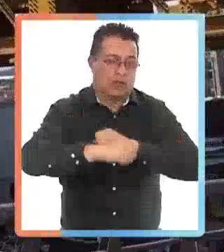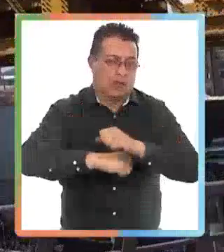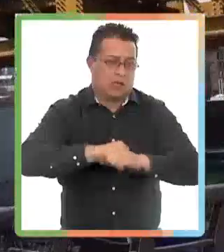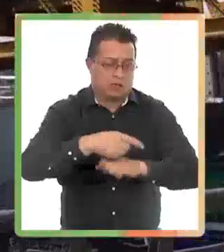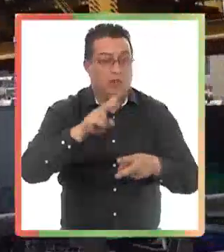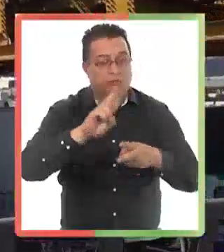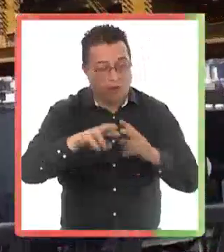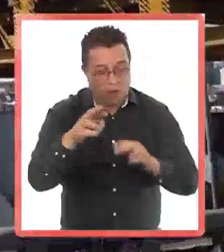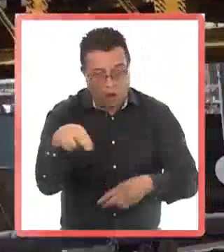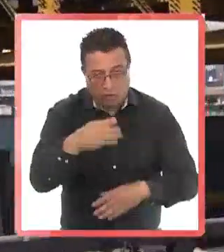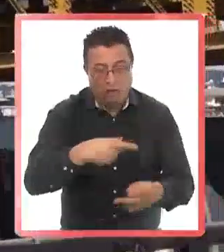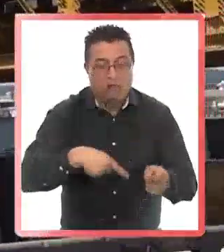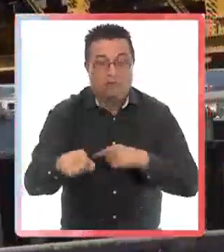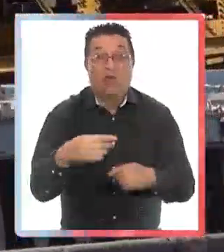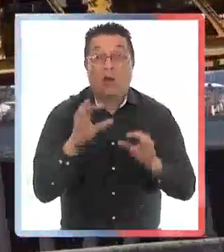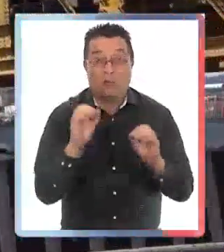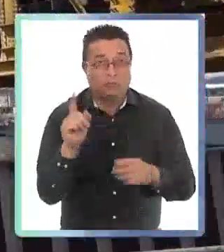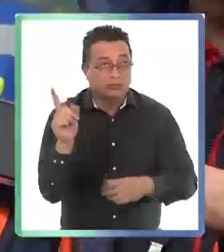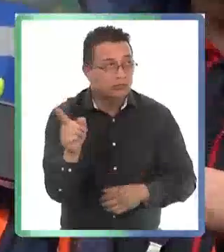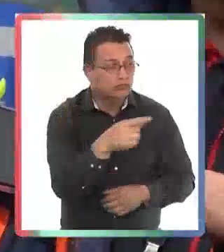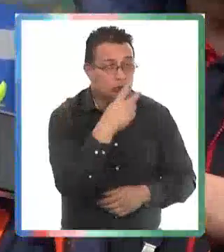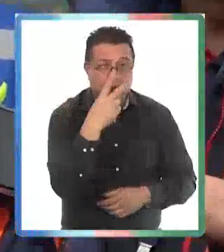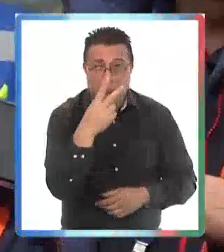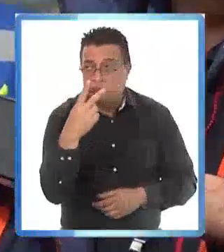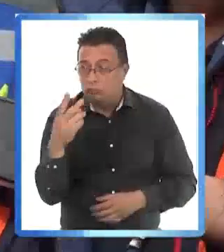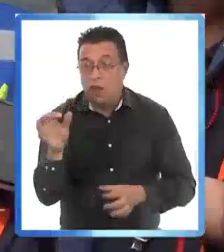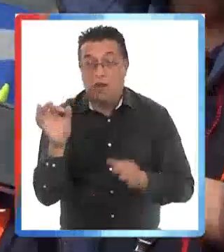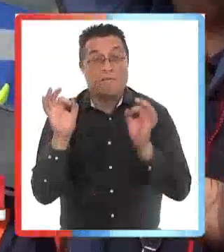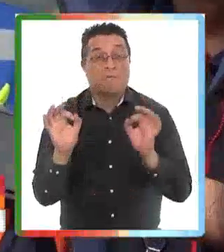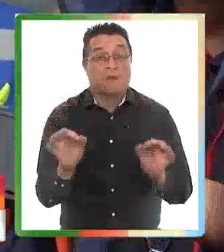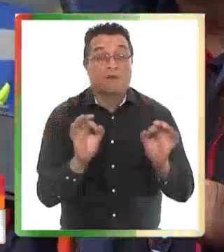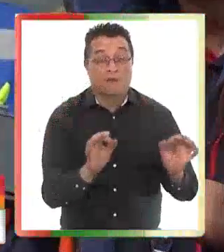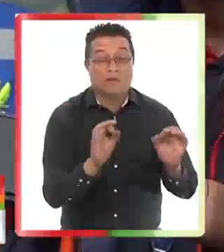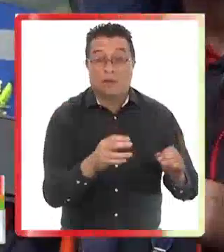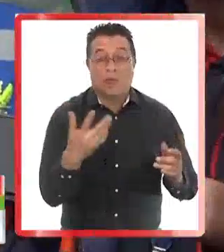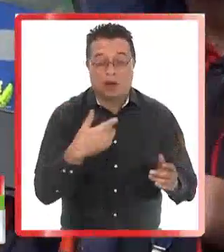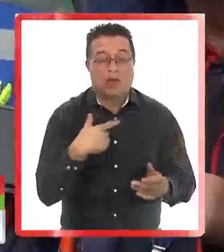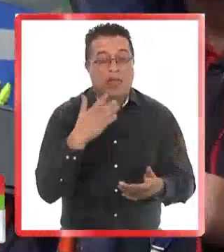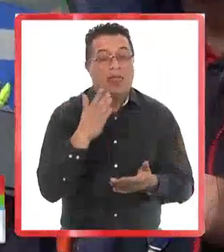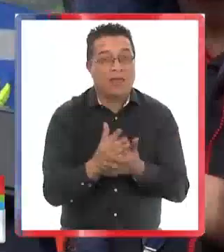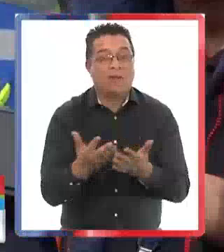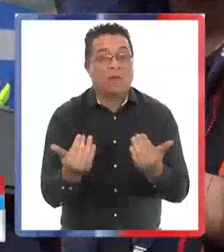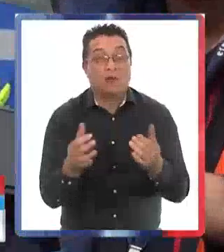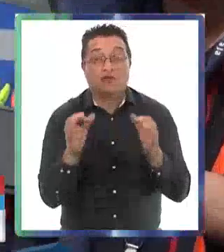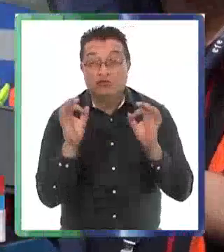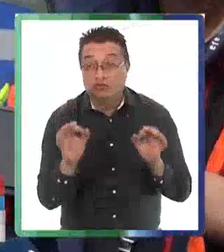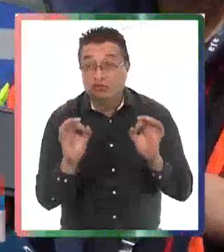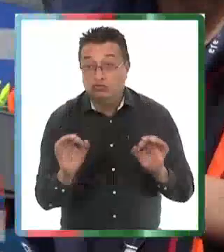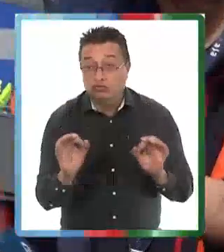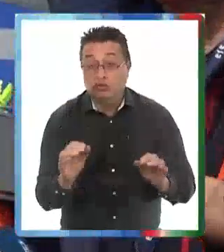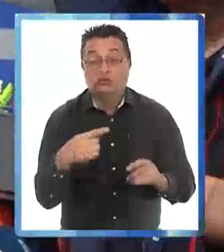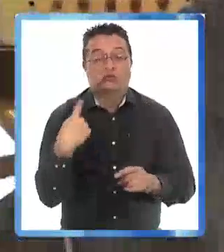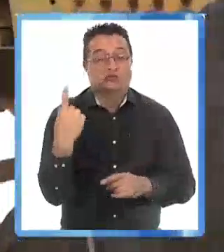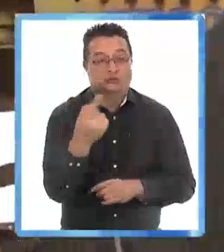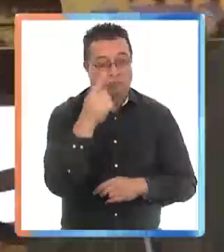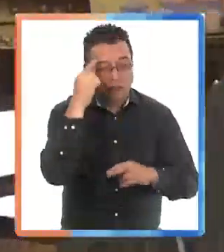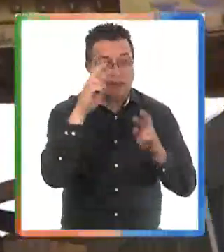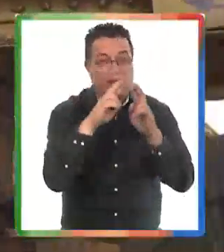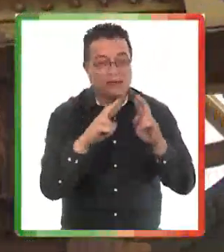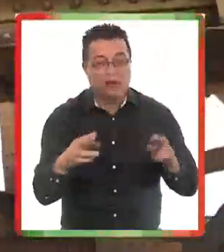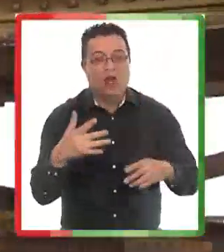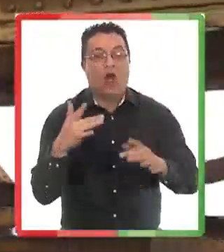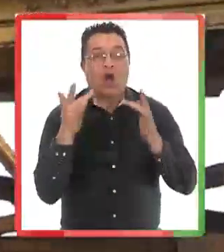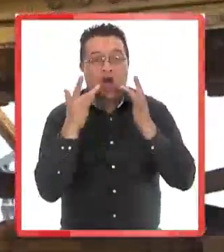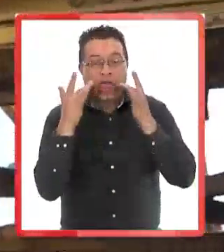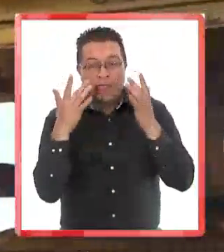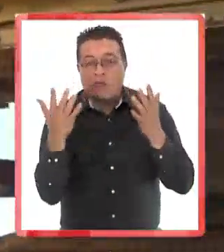el centenario viaducto. Se han comportado como estaban programadas, en el sentido de lo que teníamos que esperar, se ha hecho así.